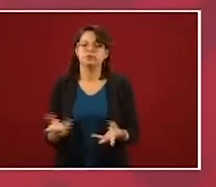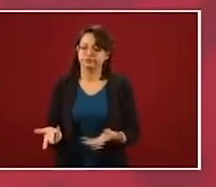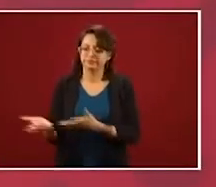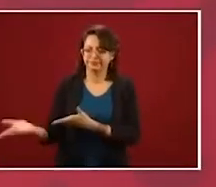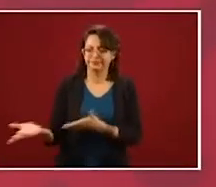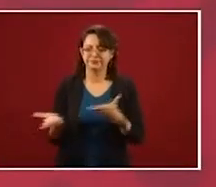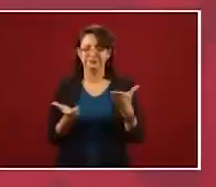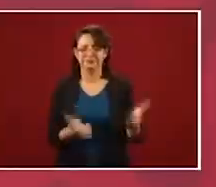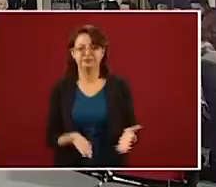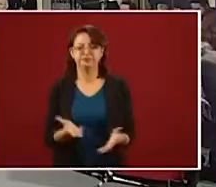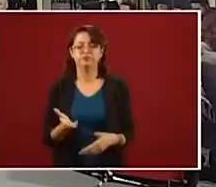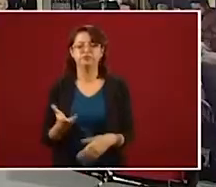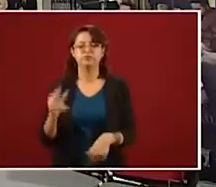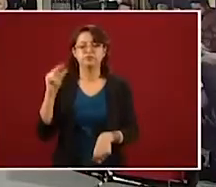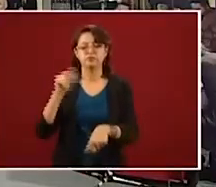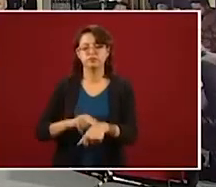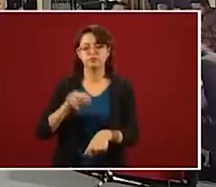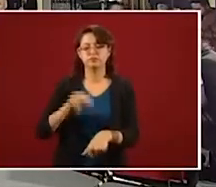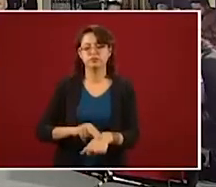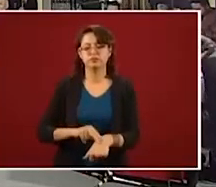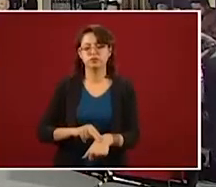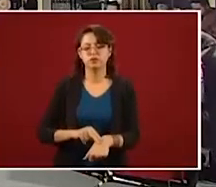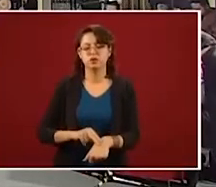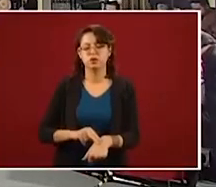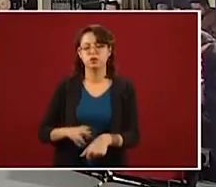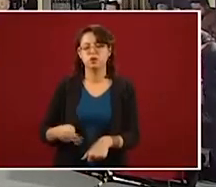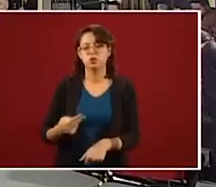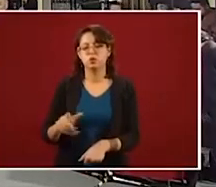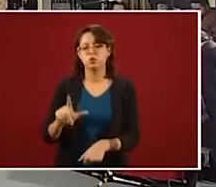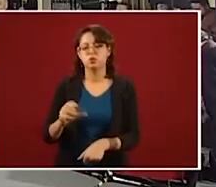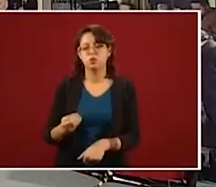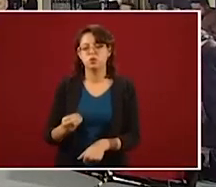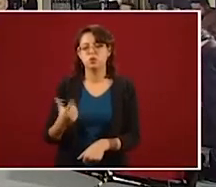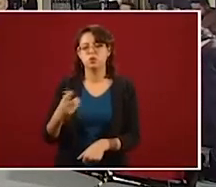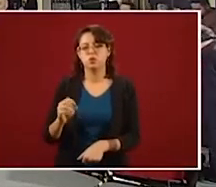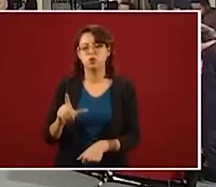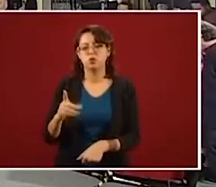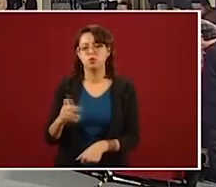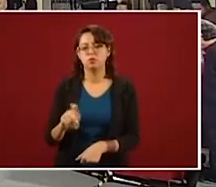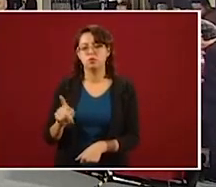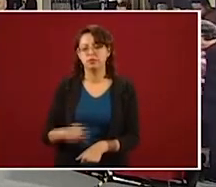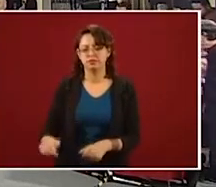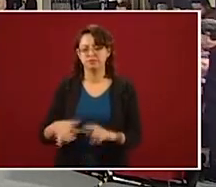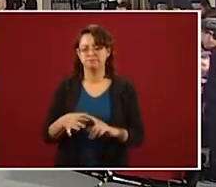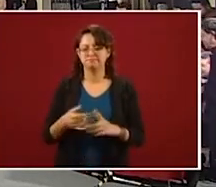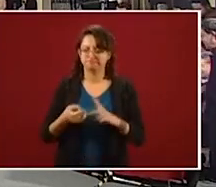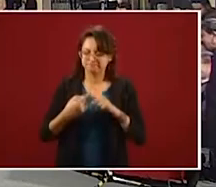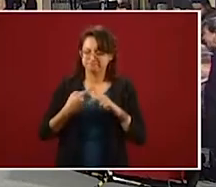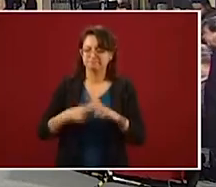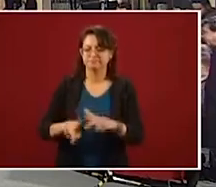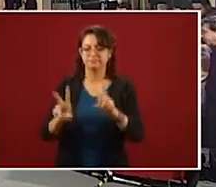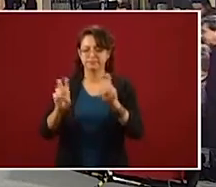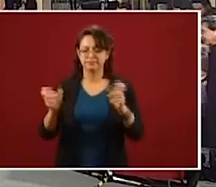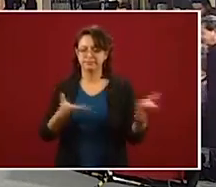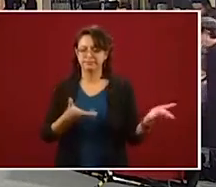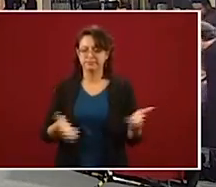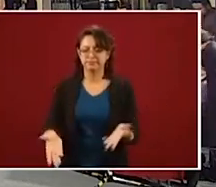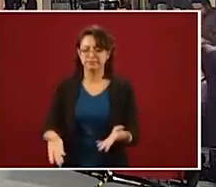Le dejamos al doctor Hugo López Gatell que introduzca. Con mucho